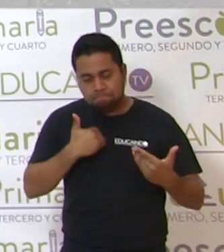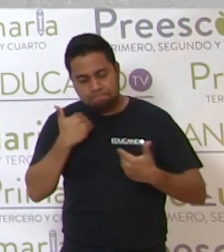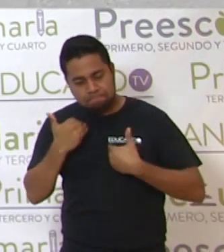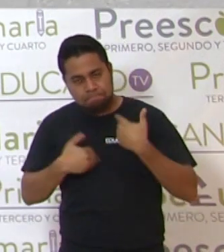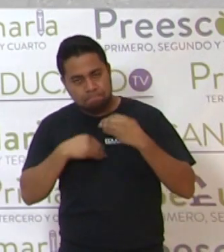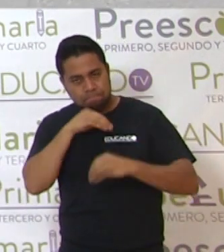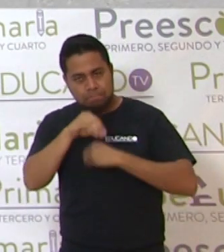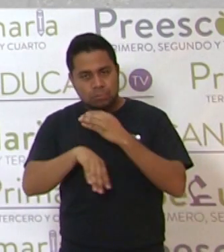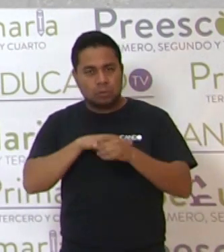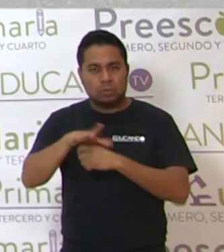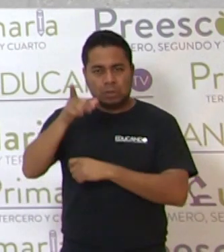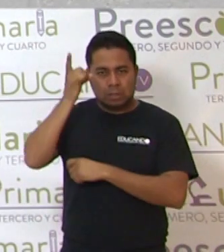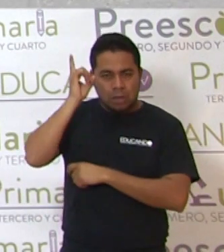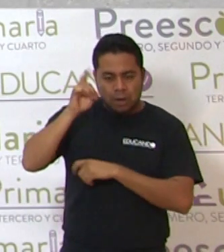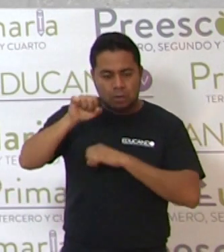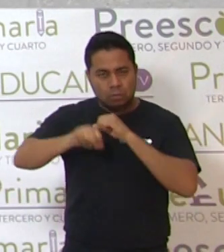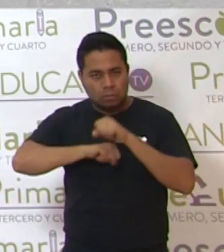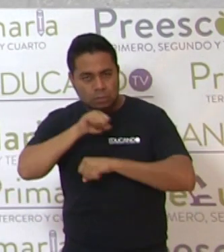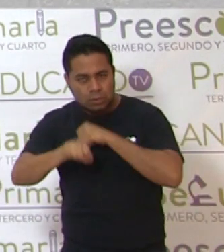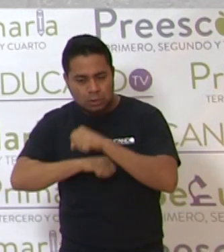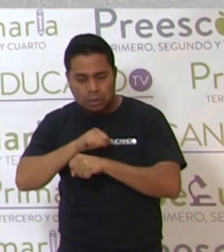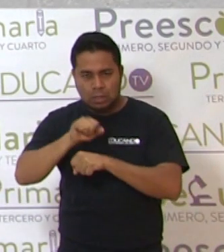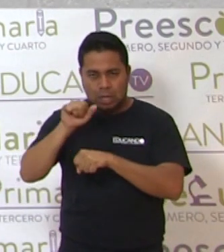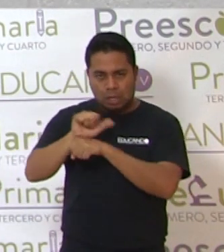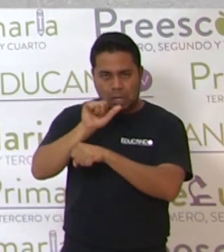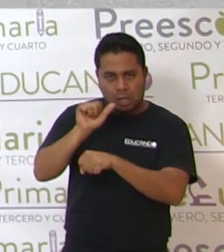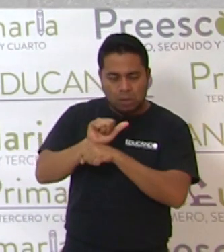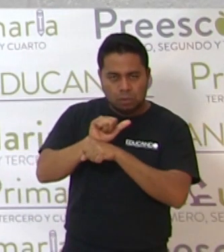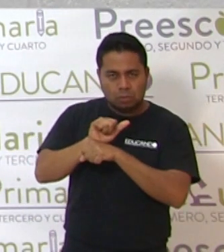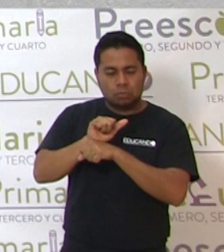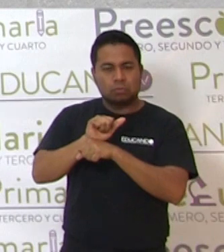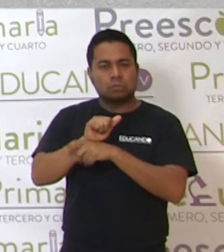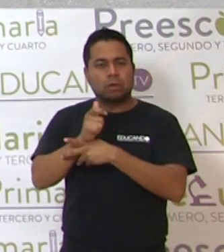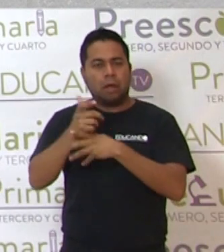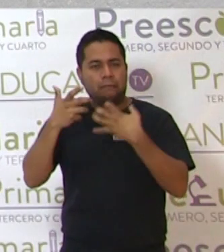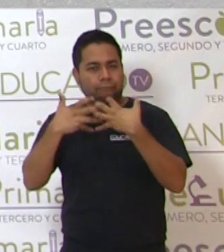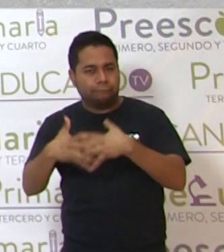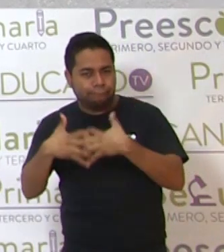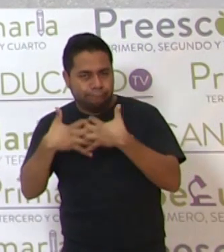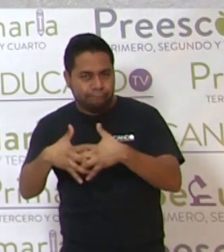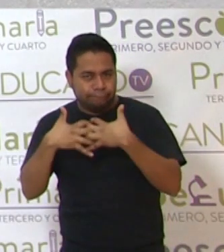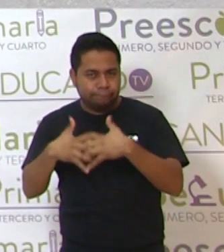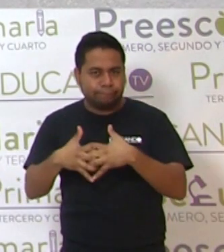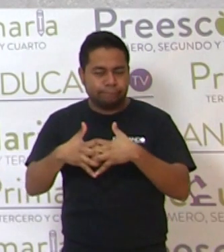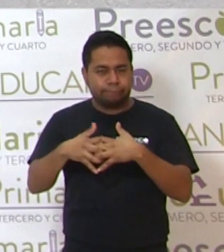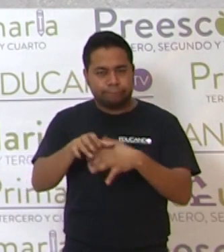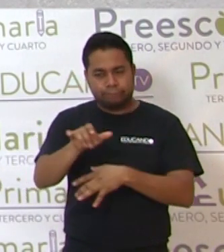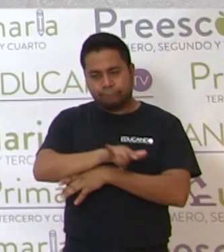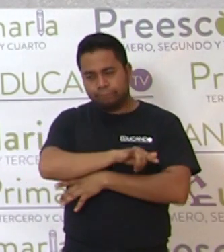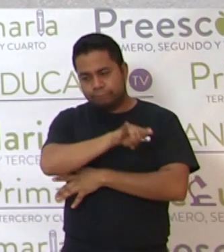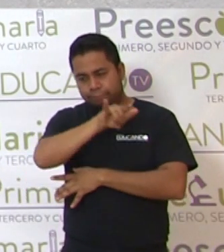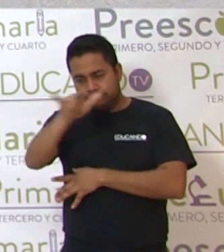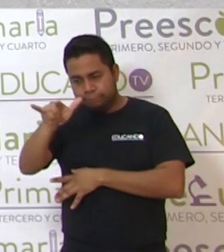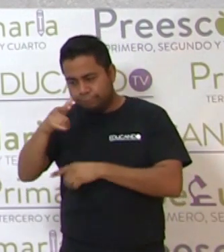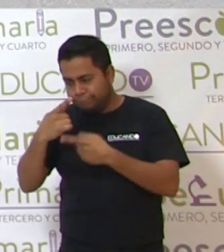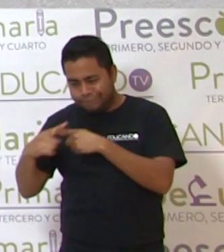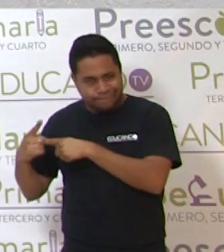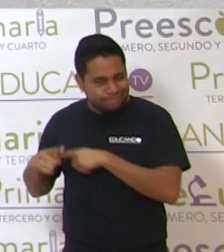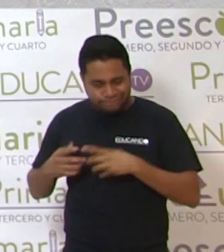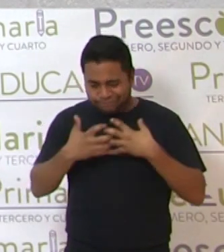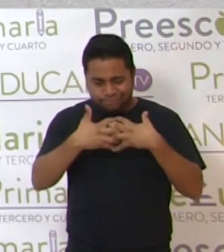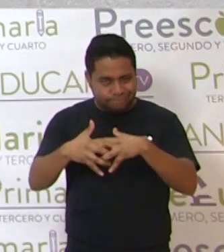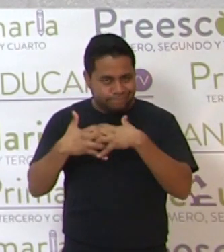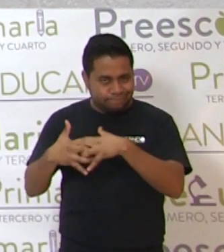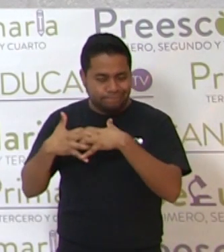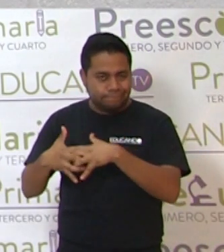los caballos, las bicicletas, los automóviles, las fábricas, los aeroplanos y las máquinas en general.